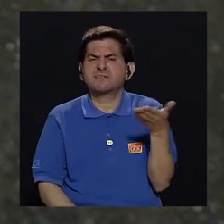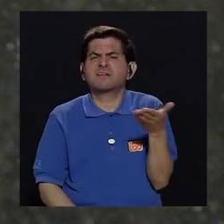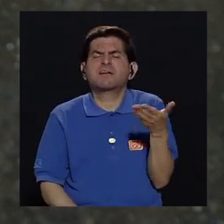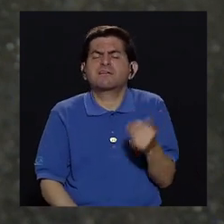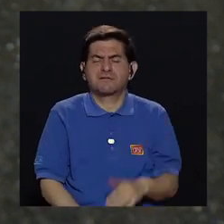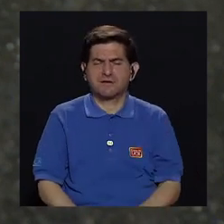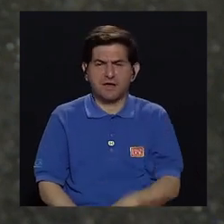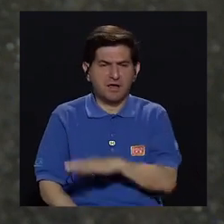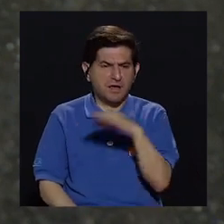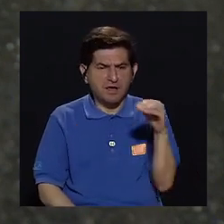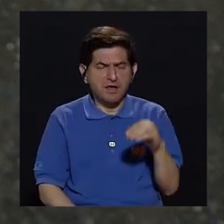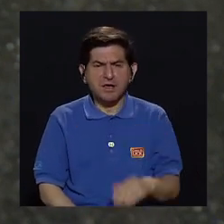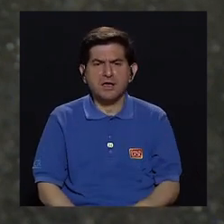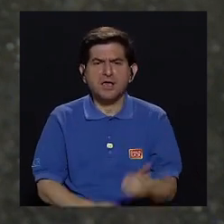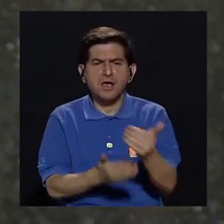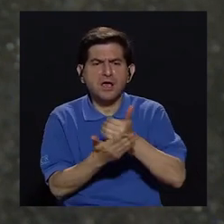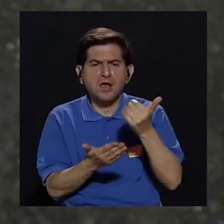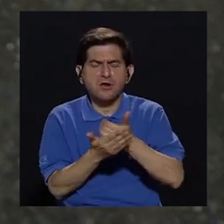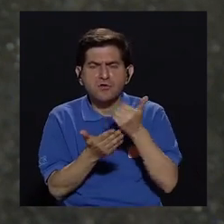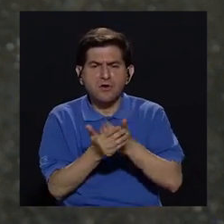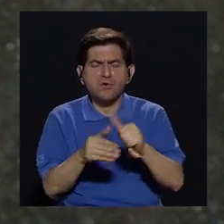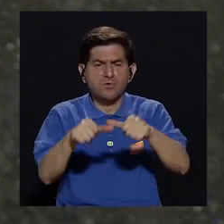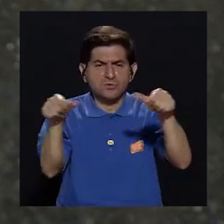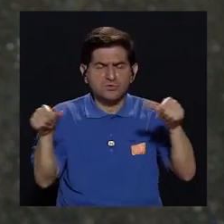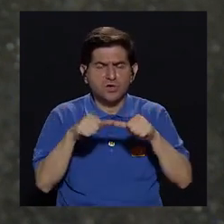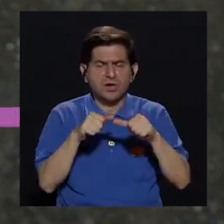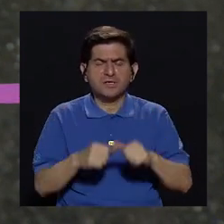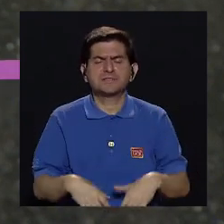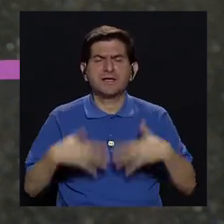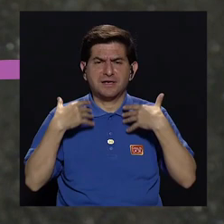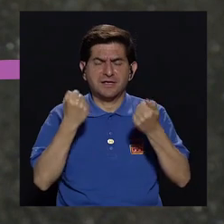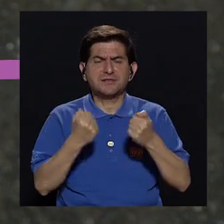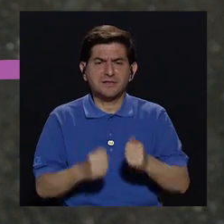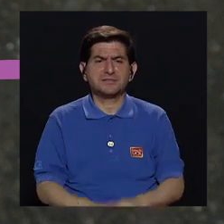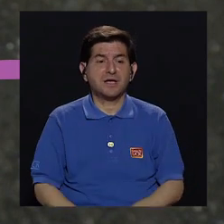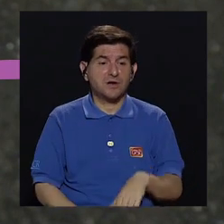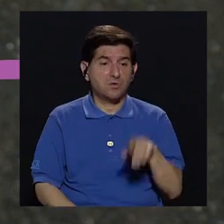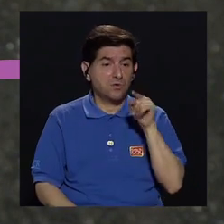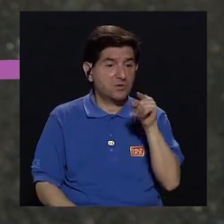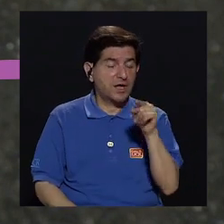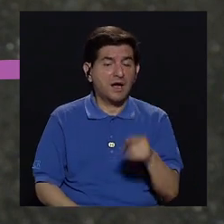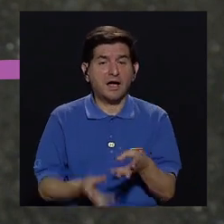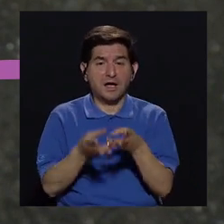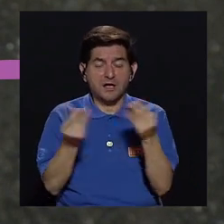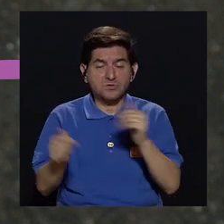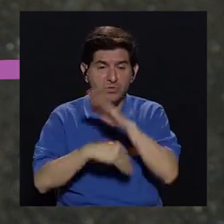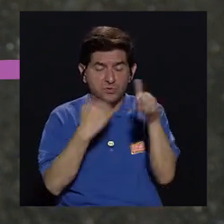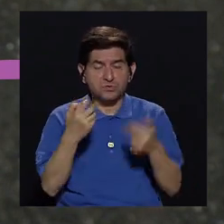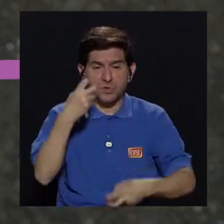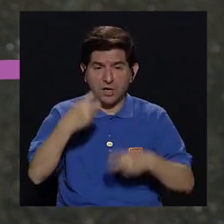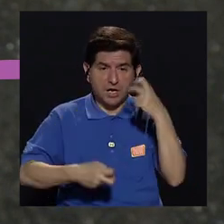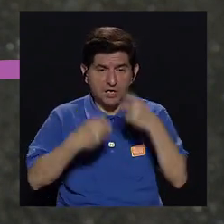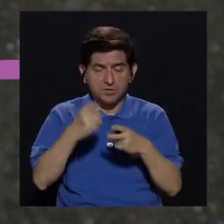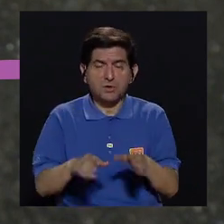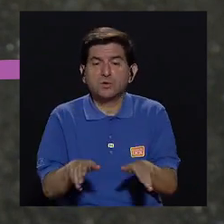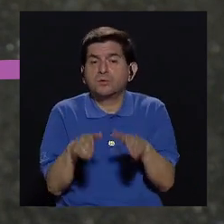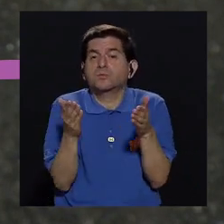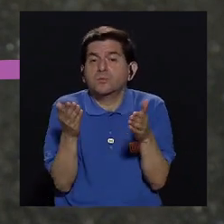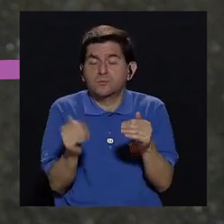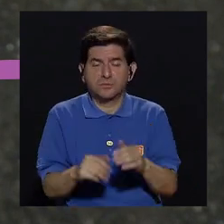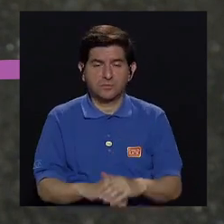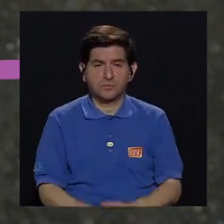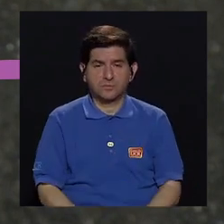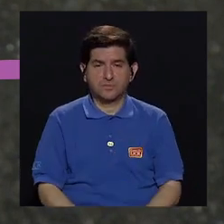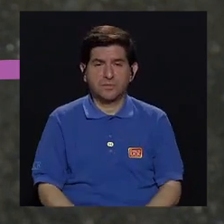necesita y cuántos recursos realmente requieren las áreas de salud para poder, digamos, dar solución a todos los problemas que se vengan.